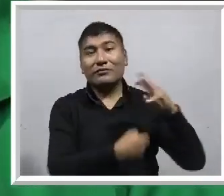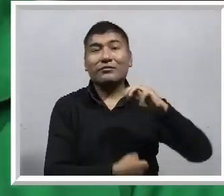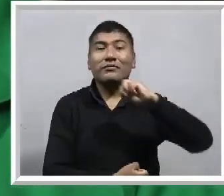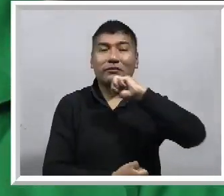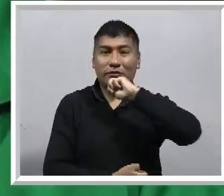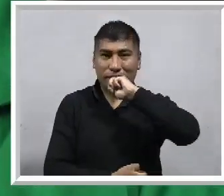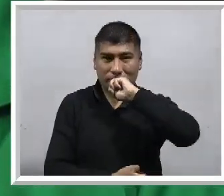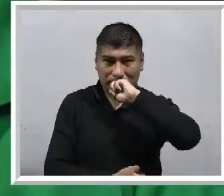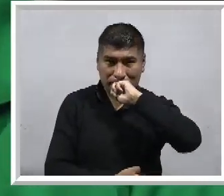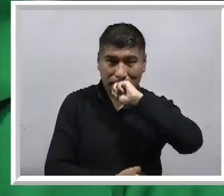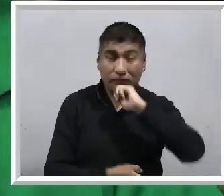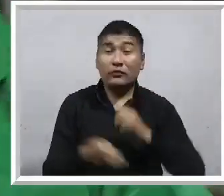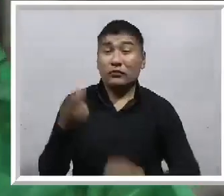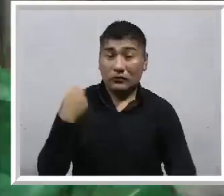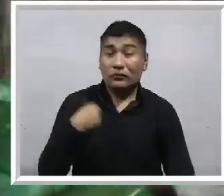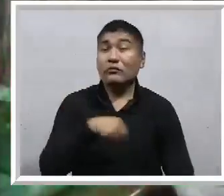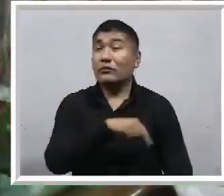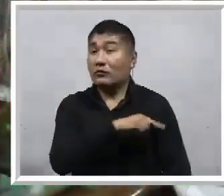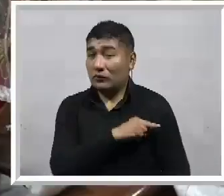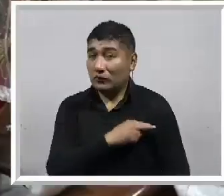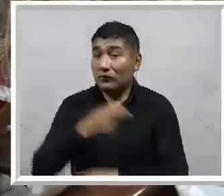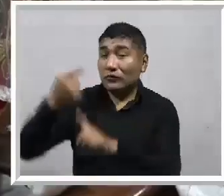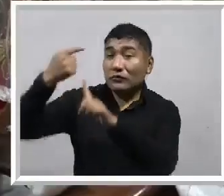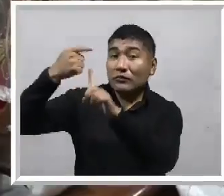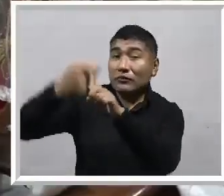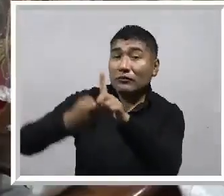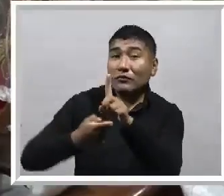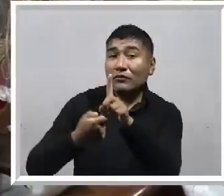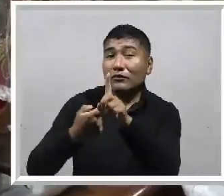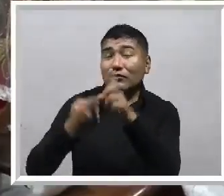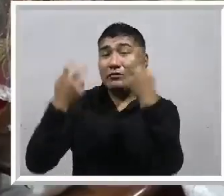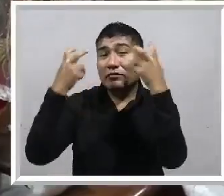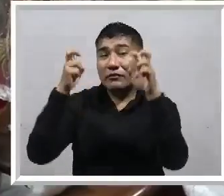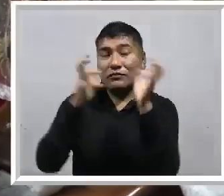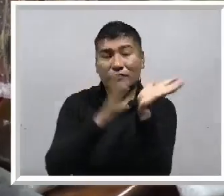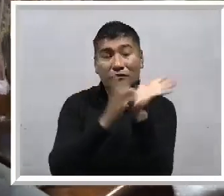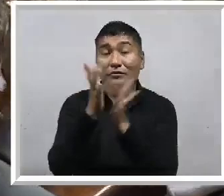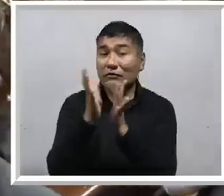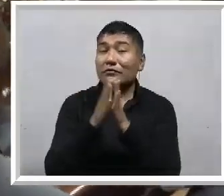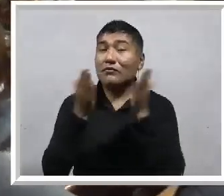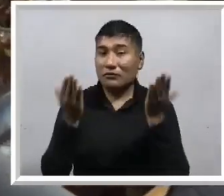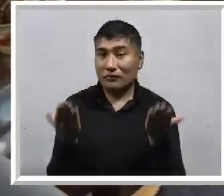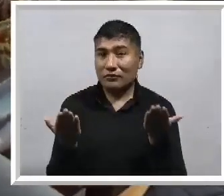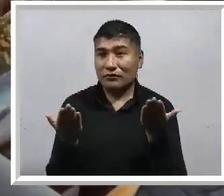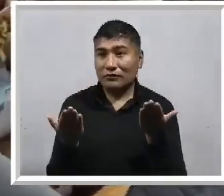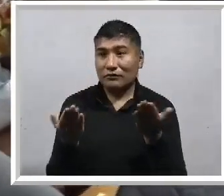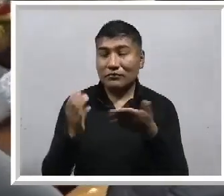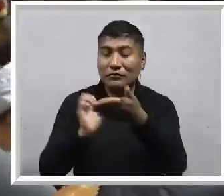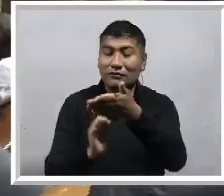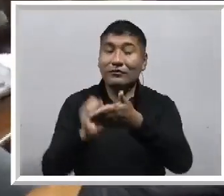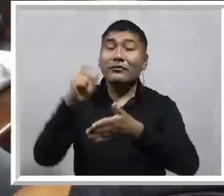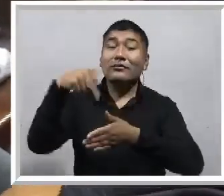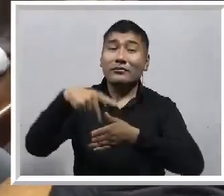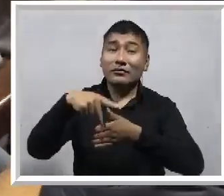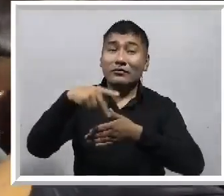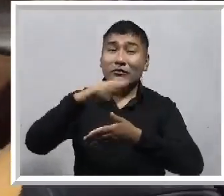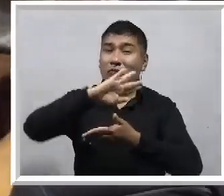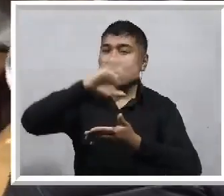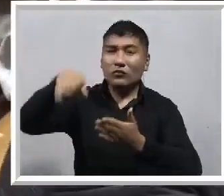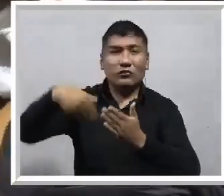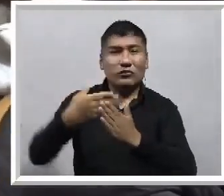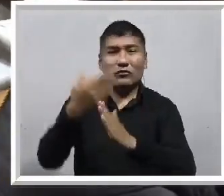Francisco estamos en el mes de la Biblia hermanos mes de septiembre todos los